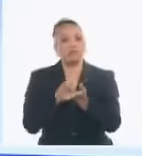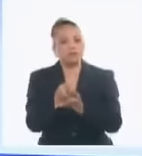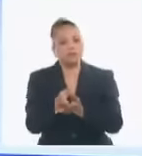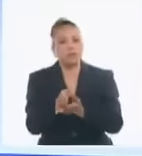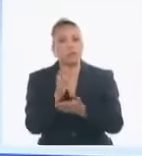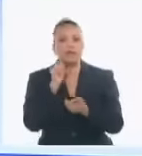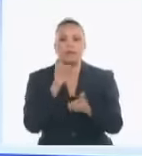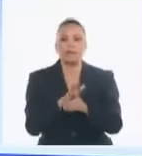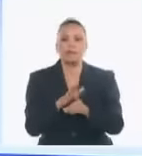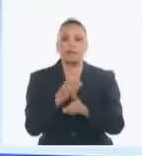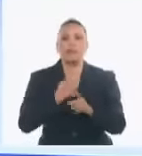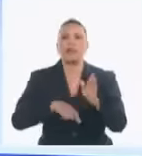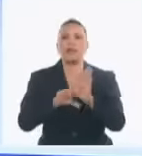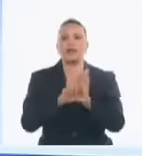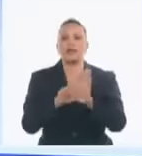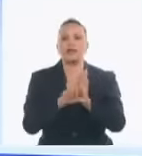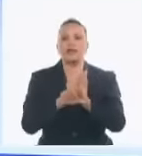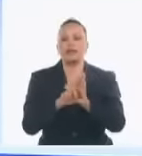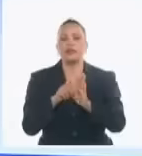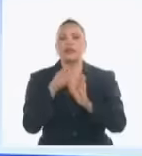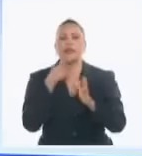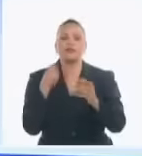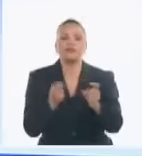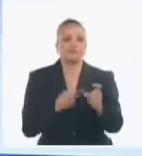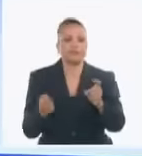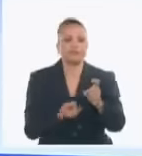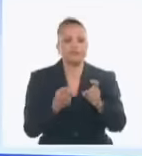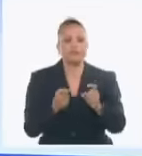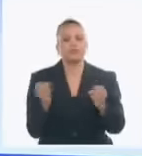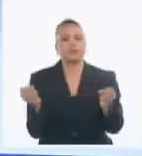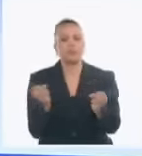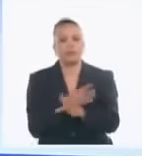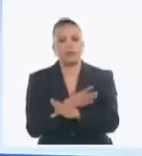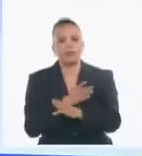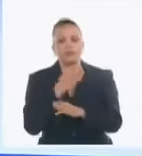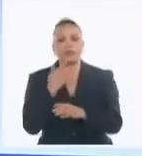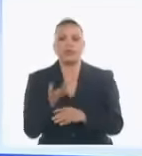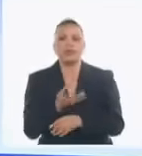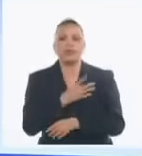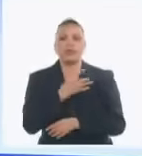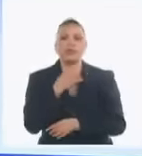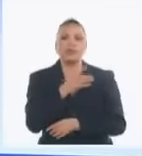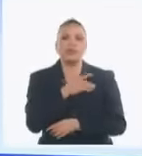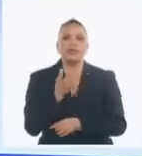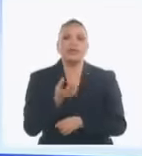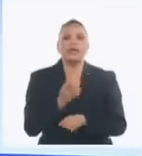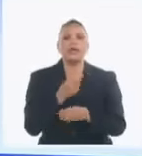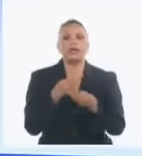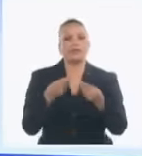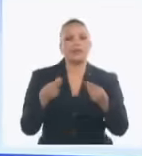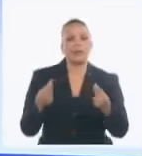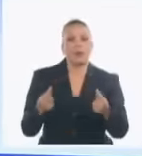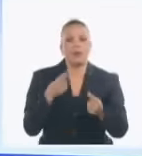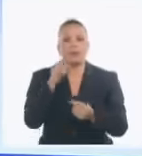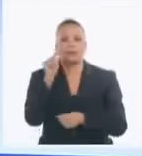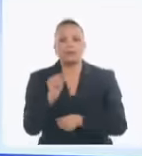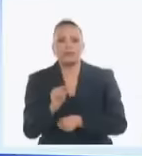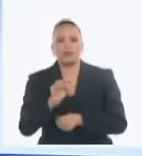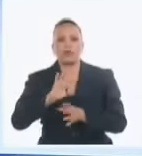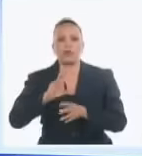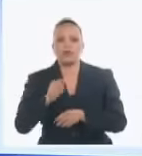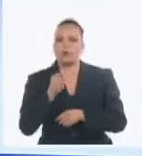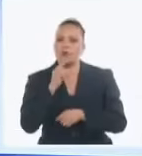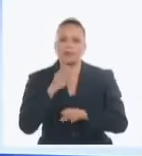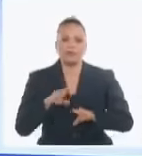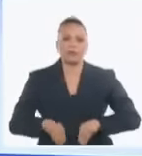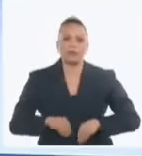la legalidad el permanente enfrentamiento transparencia y tolerancia cero a este tipo de manifestaciones que afectan